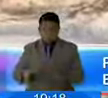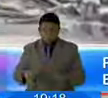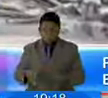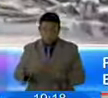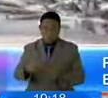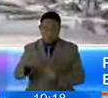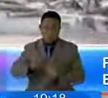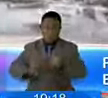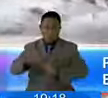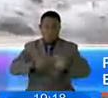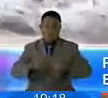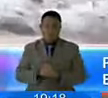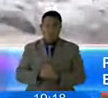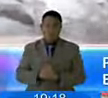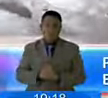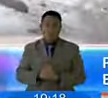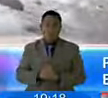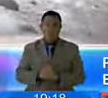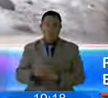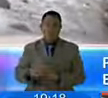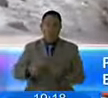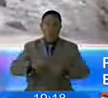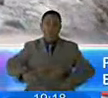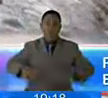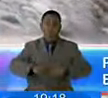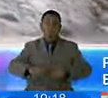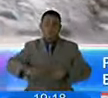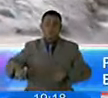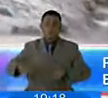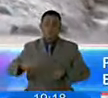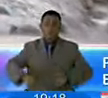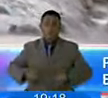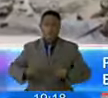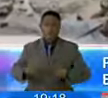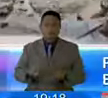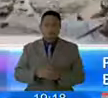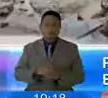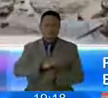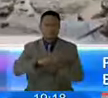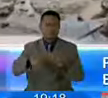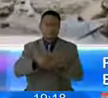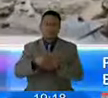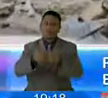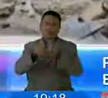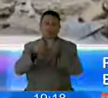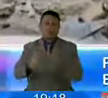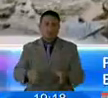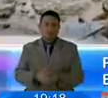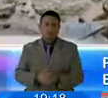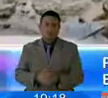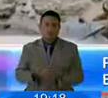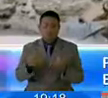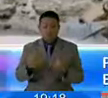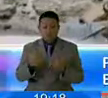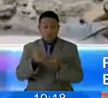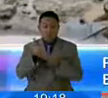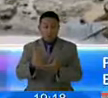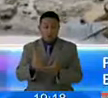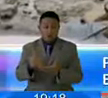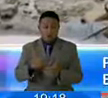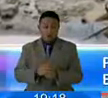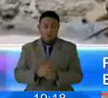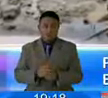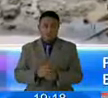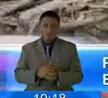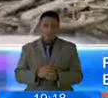Nuevo. Perder su sitio donde la gente ha vivido permanentemente, eso es incuantificable. Pero en tal caso, estamos atendiendo la emergencia. Este declaratorio